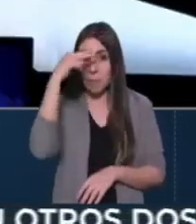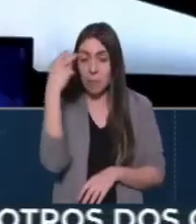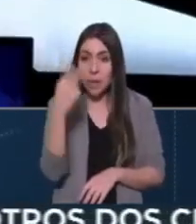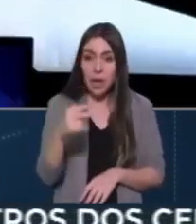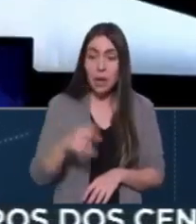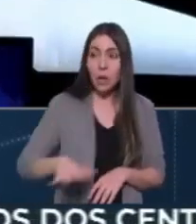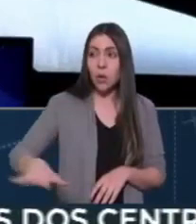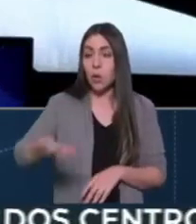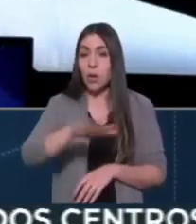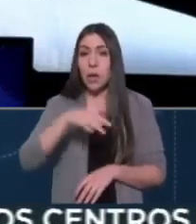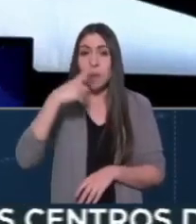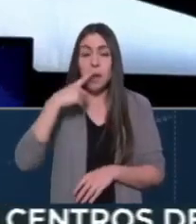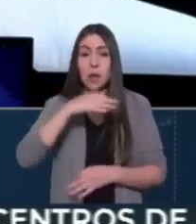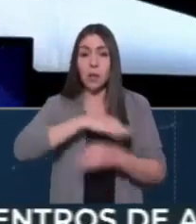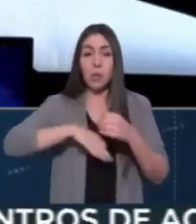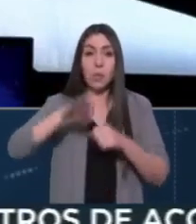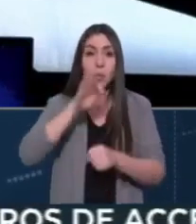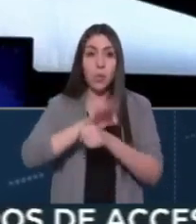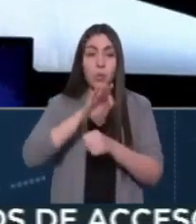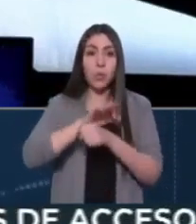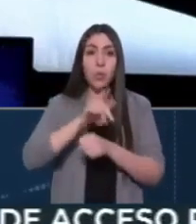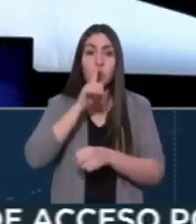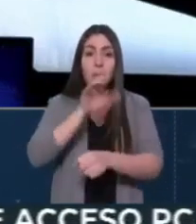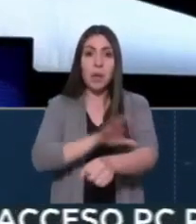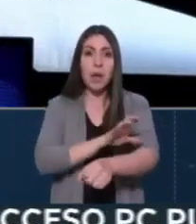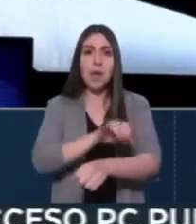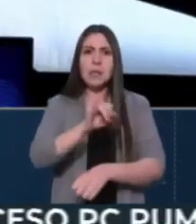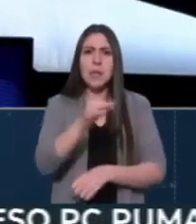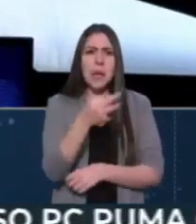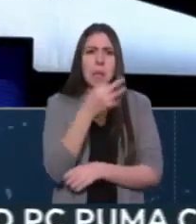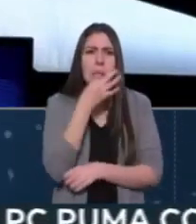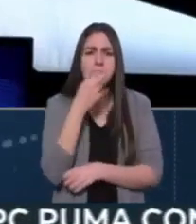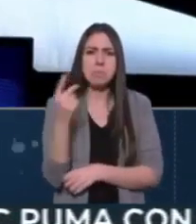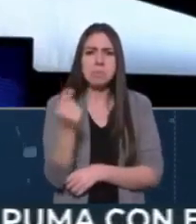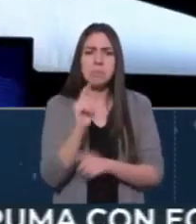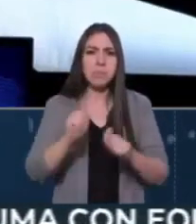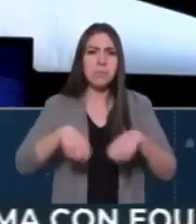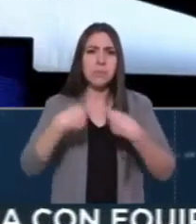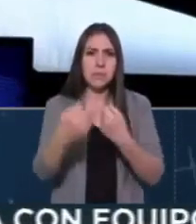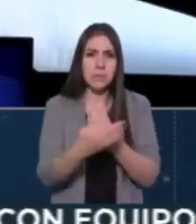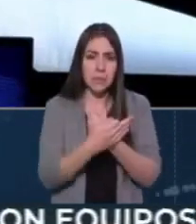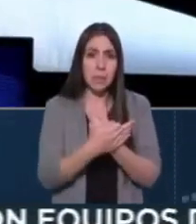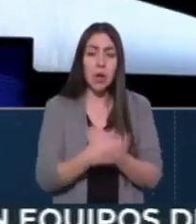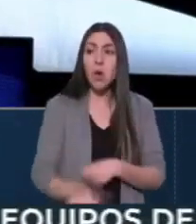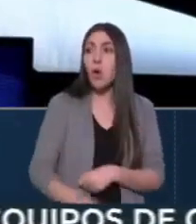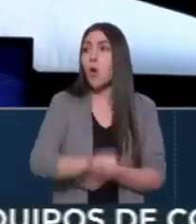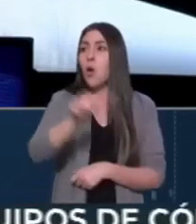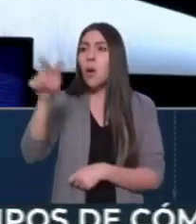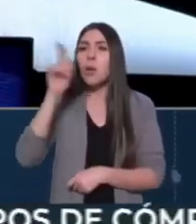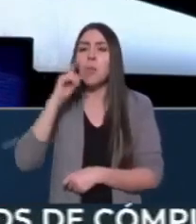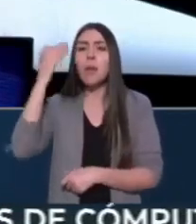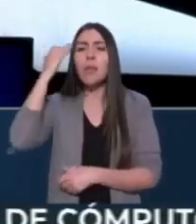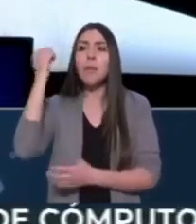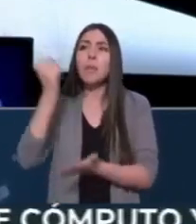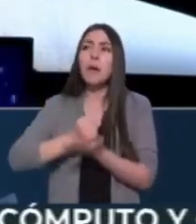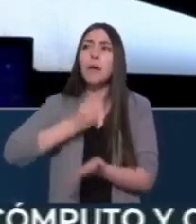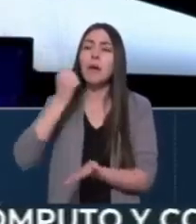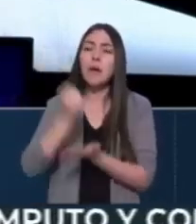y de la protección de nuestros energéticos. Pero para lo otro son rapidísimos. Entonces sí, yo